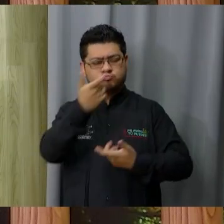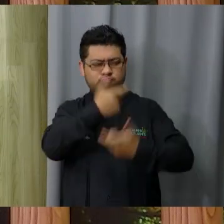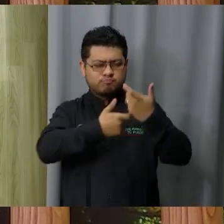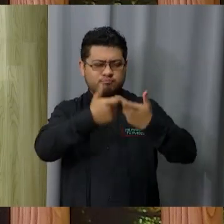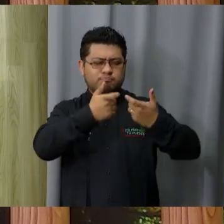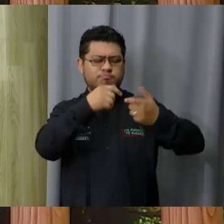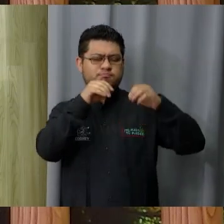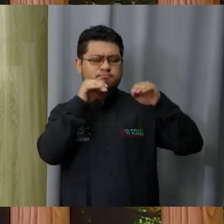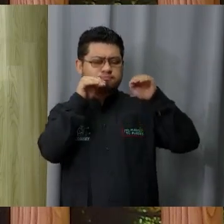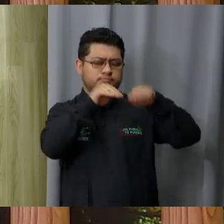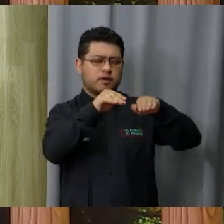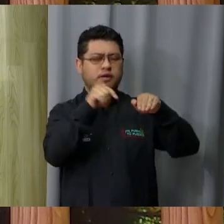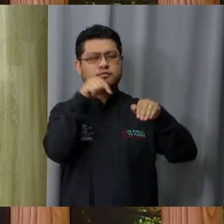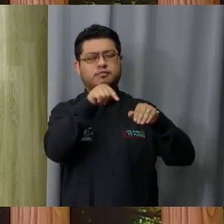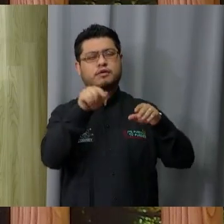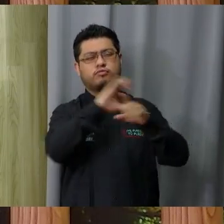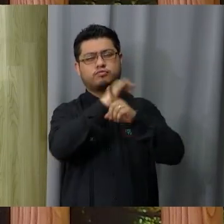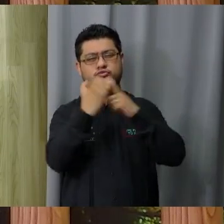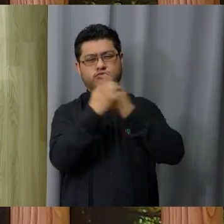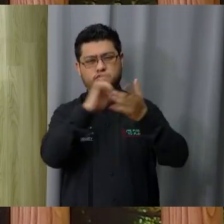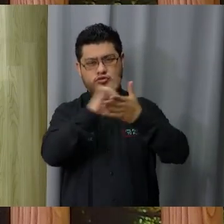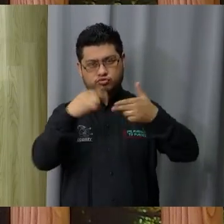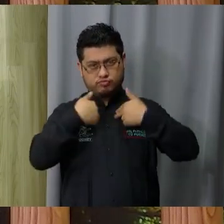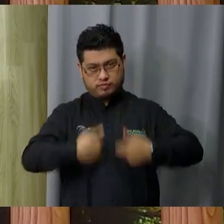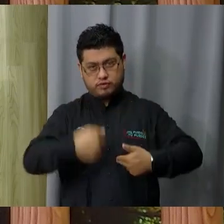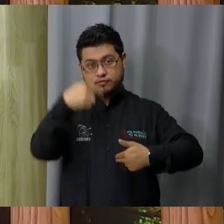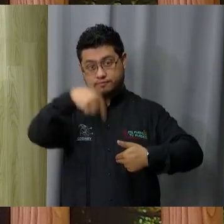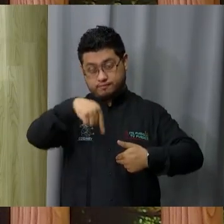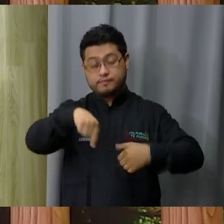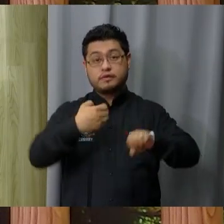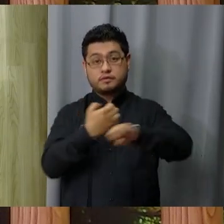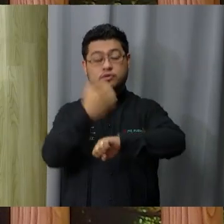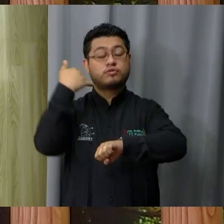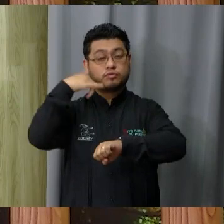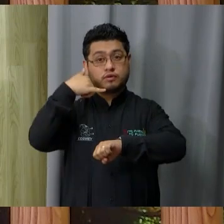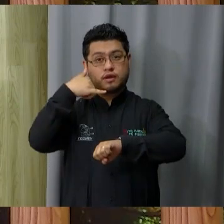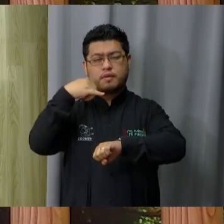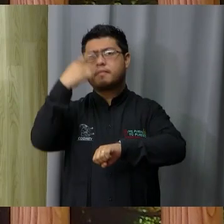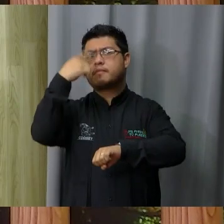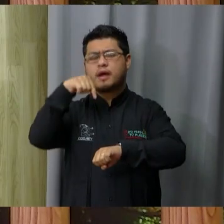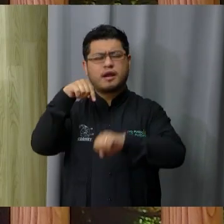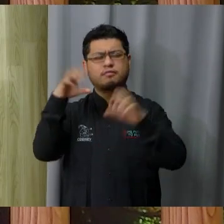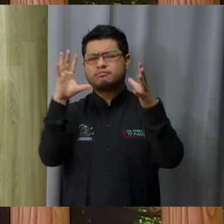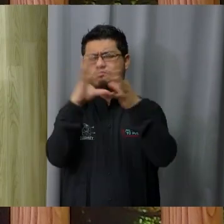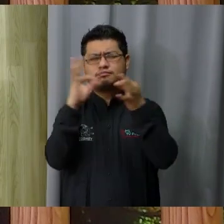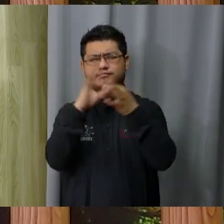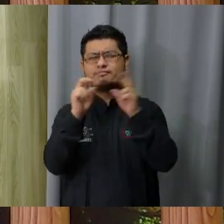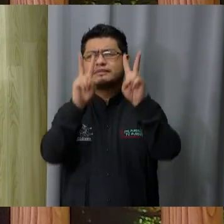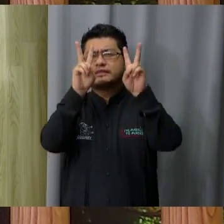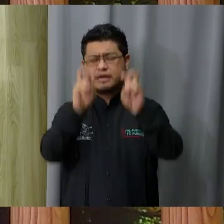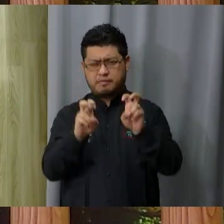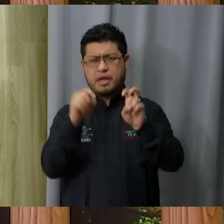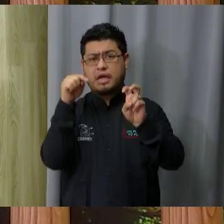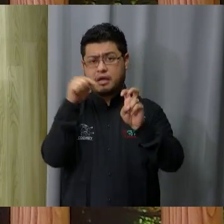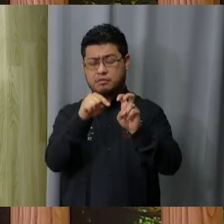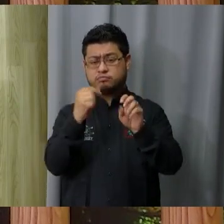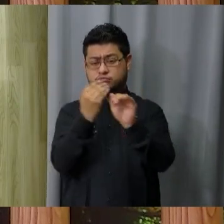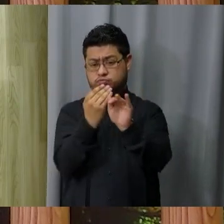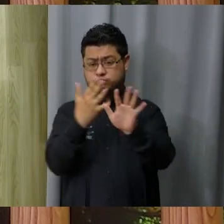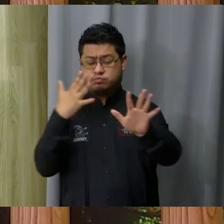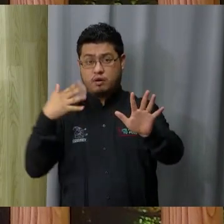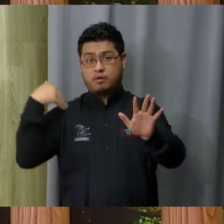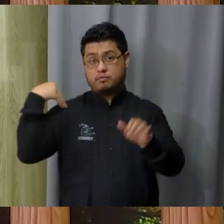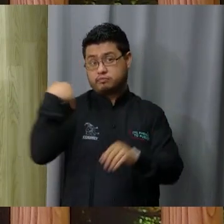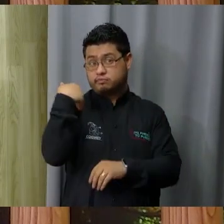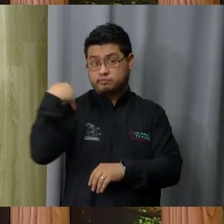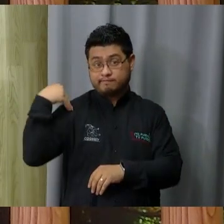Derechos Humanos del Estado de Yucatán, para platicar de la pasarela inclusiva Yo Puedo, Tú Puedes, así como del conversatorio